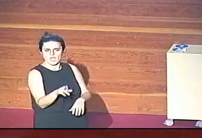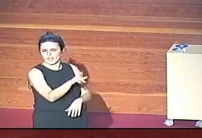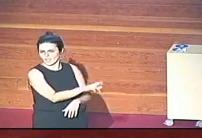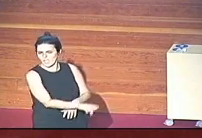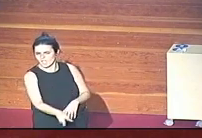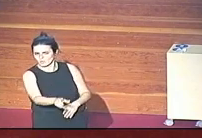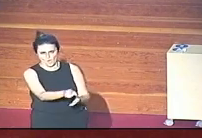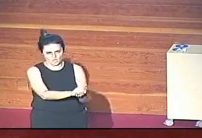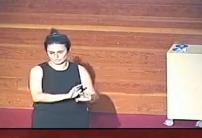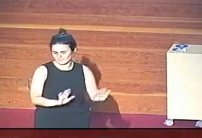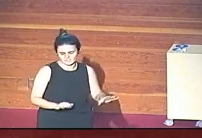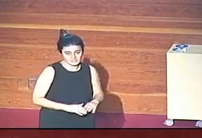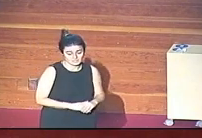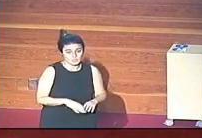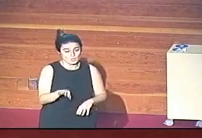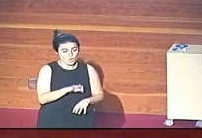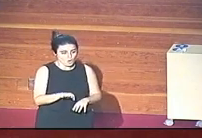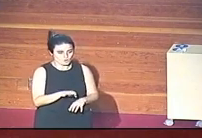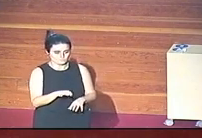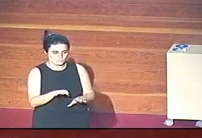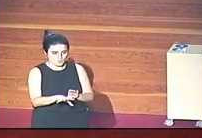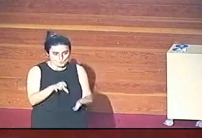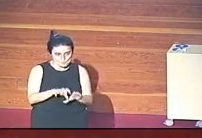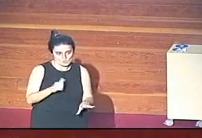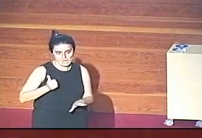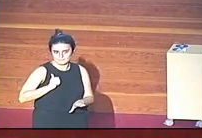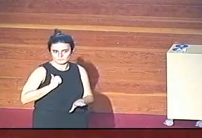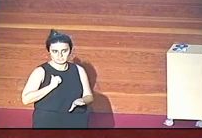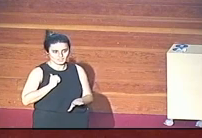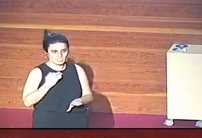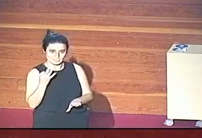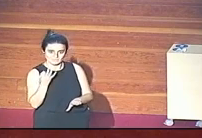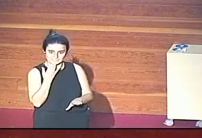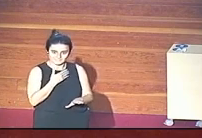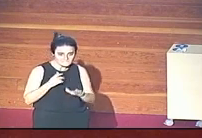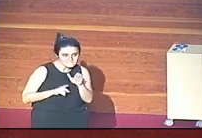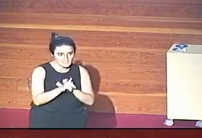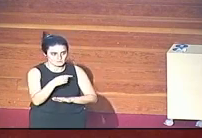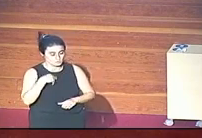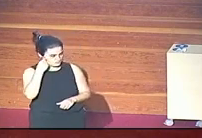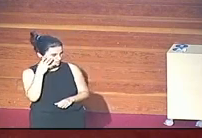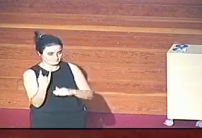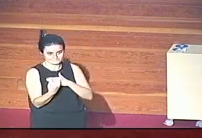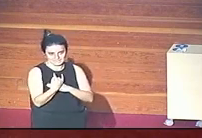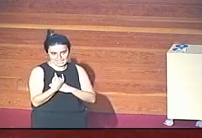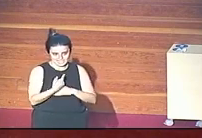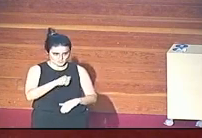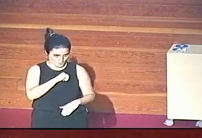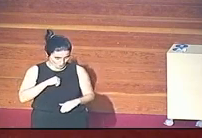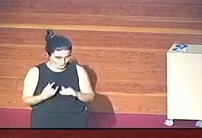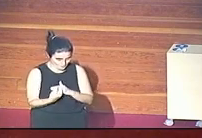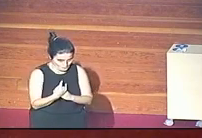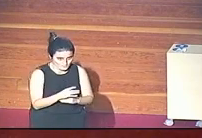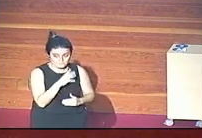explotación es inhábil es inevitable para progresar yo creo que es un autoengaño porque llegará un momento en que